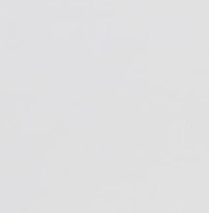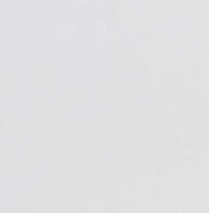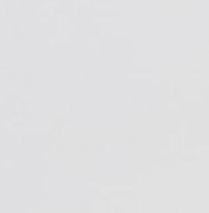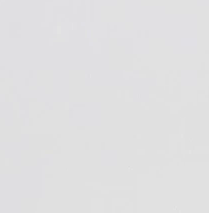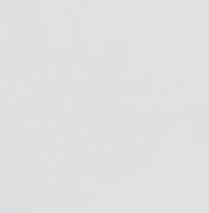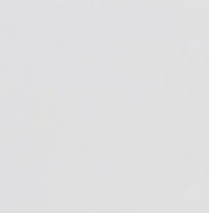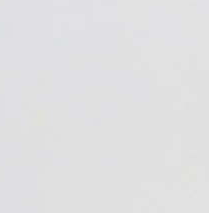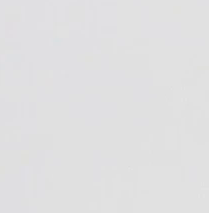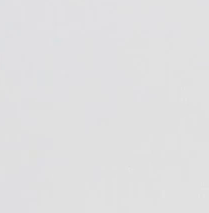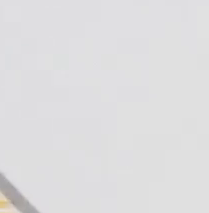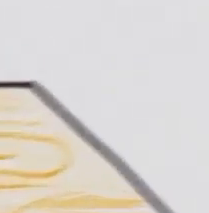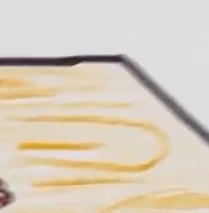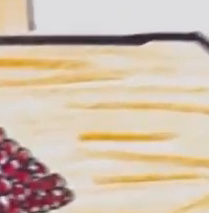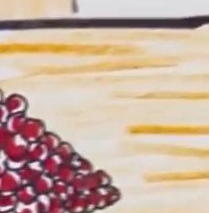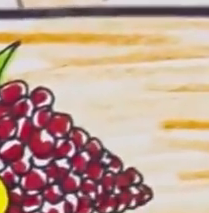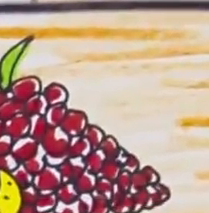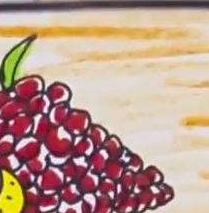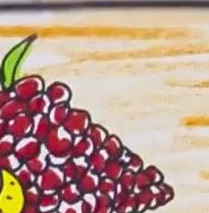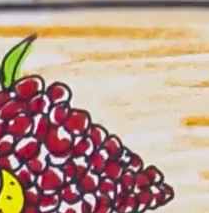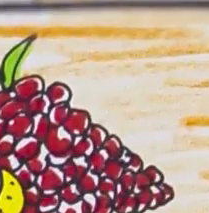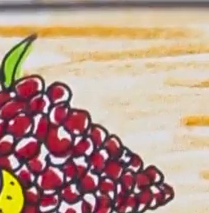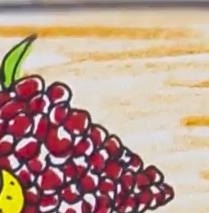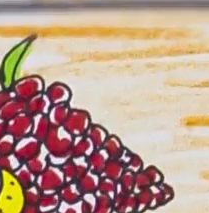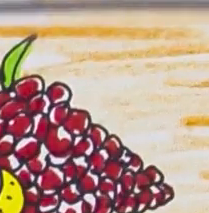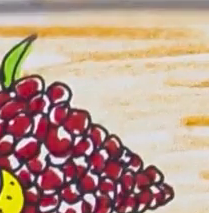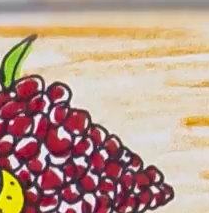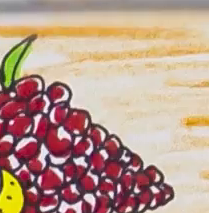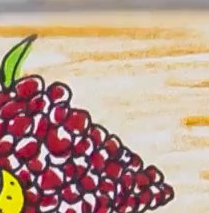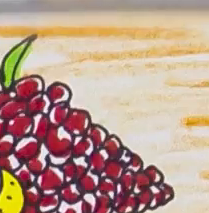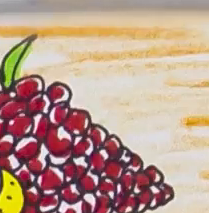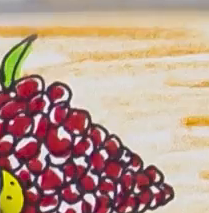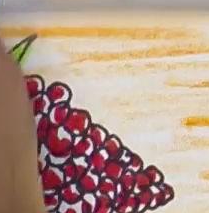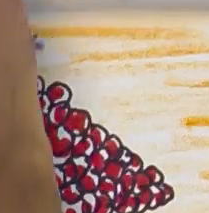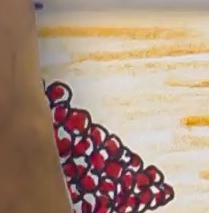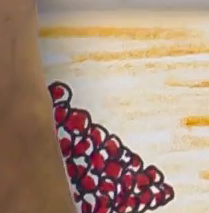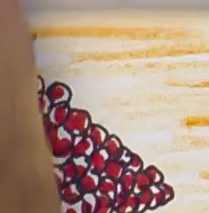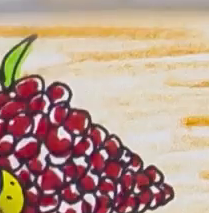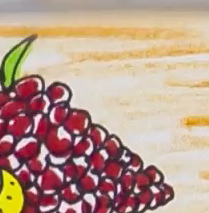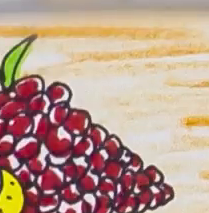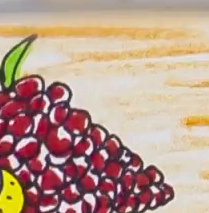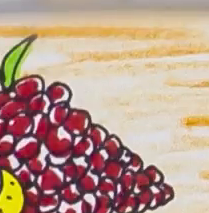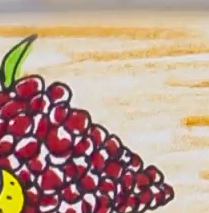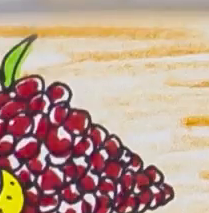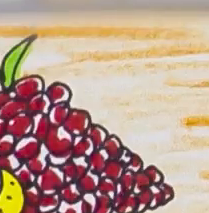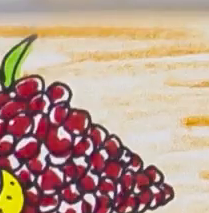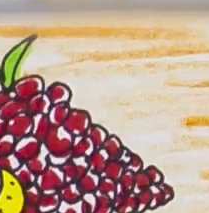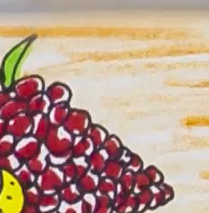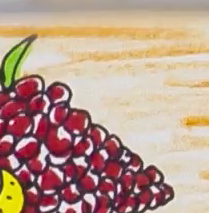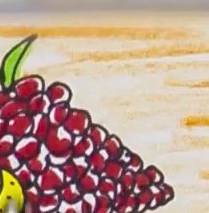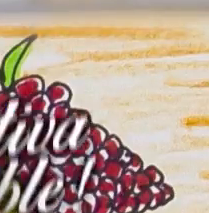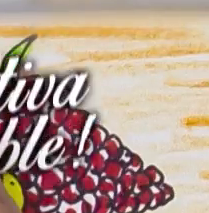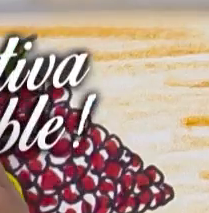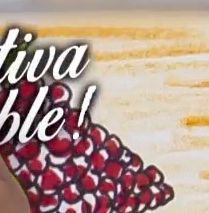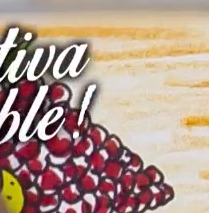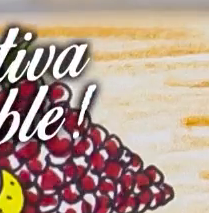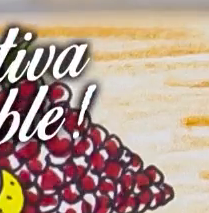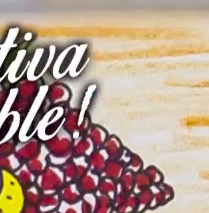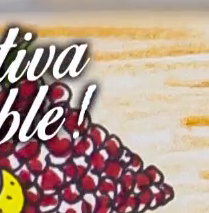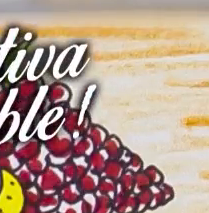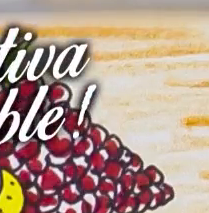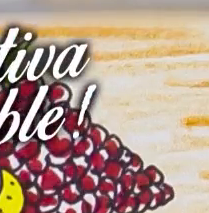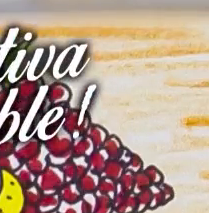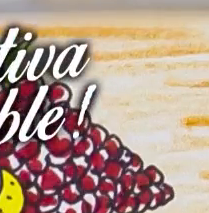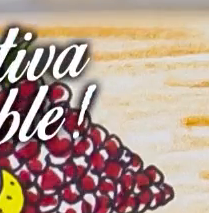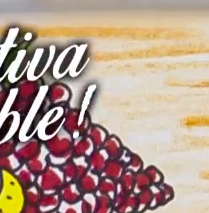cerebro, cuidémoslo con Master Fibra y BioPlus. De productos naturales Dr. Rojas, la